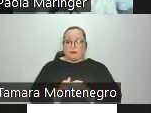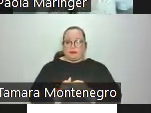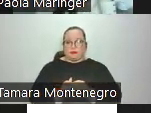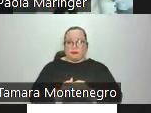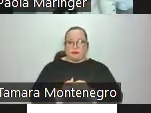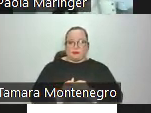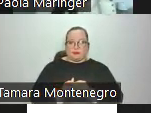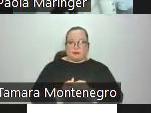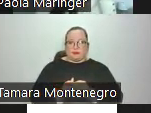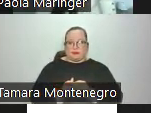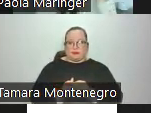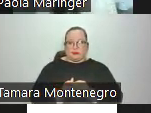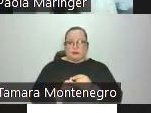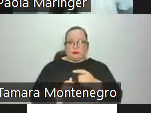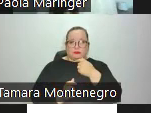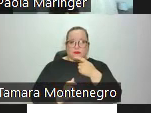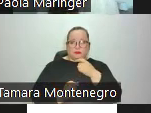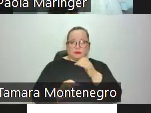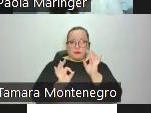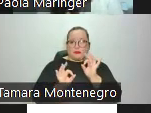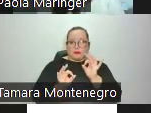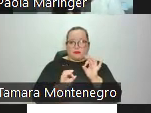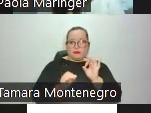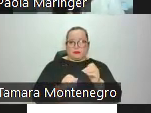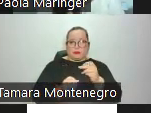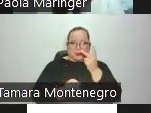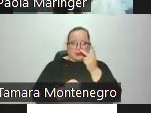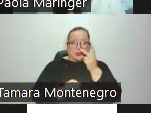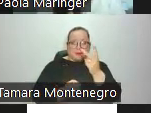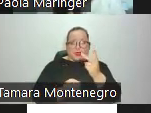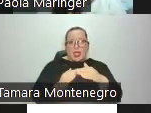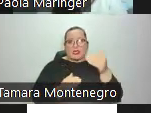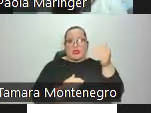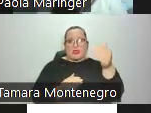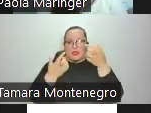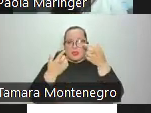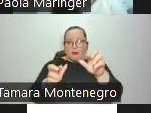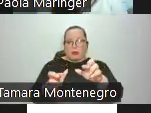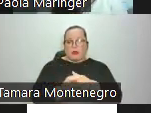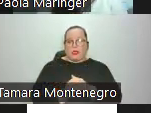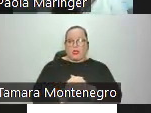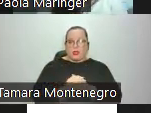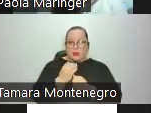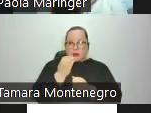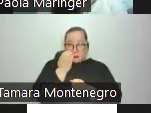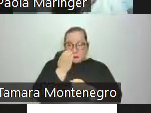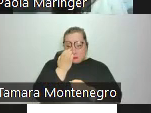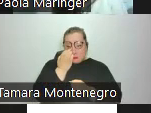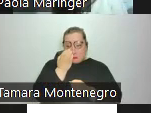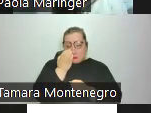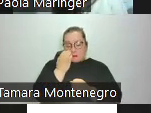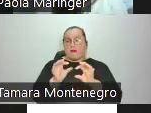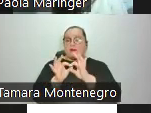sí, queremos poder avanzar y adelante. mirar justamente hacia adelante, hacia las oportunidades. Sí, gracias Flavia por abrirte